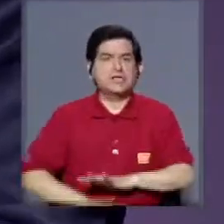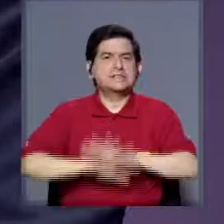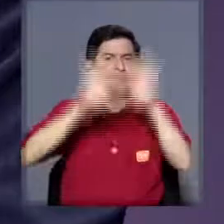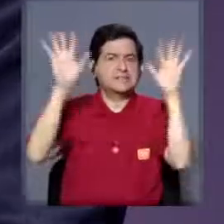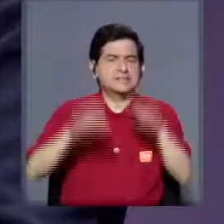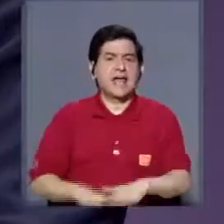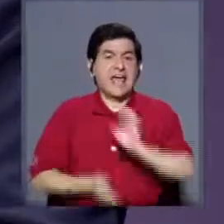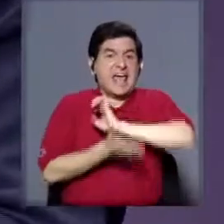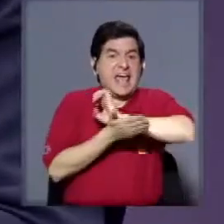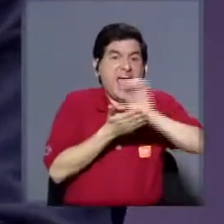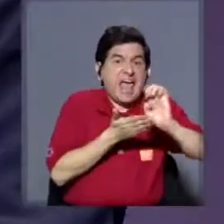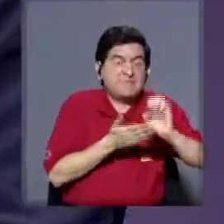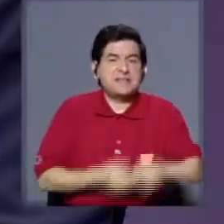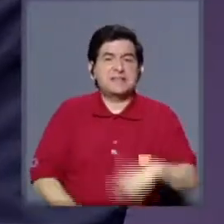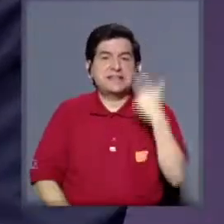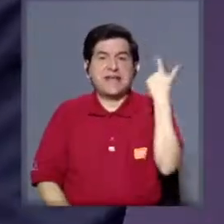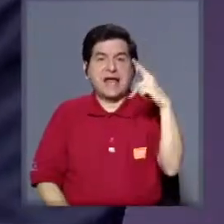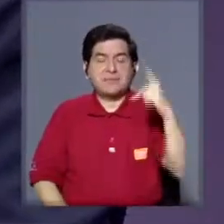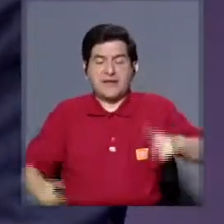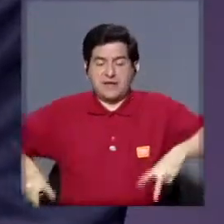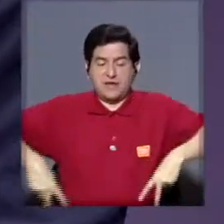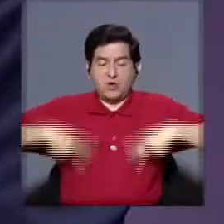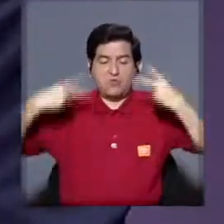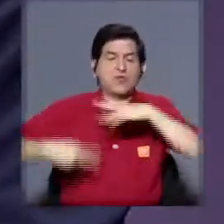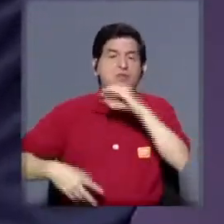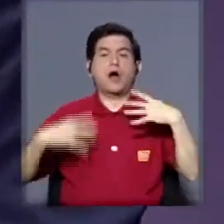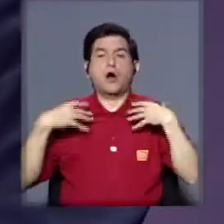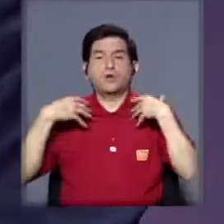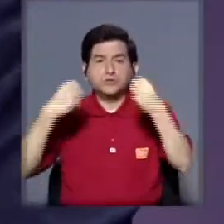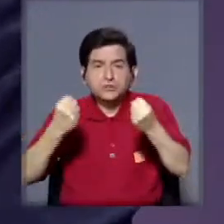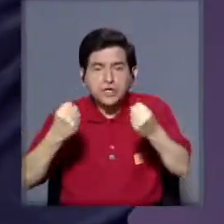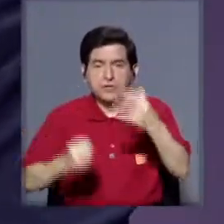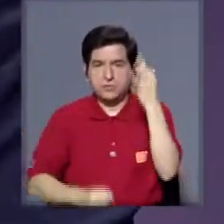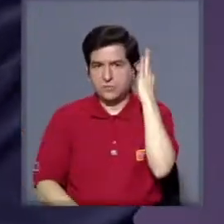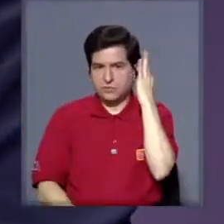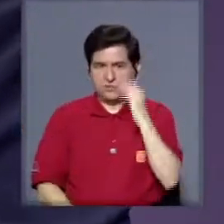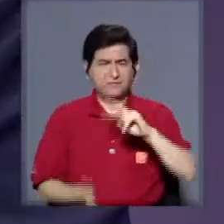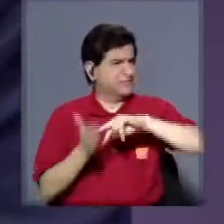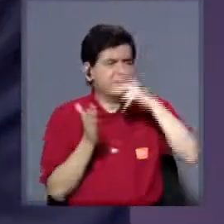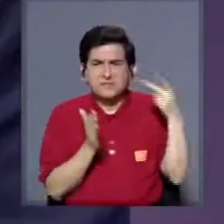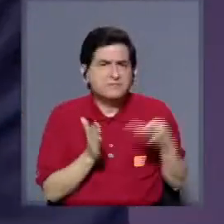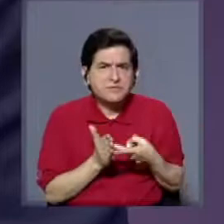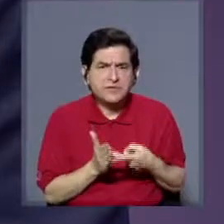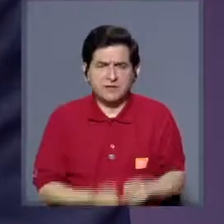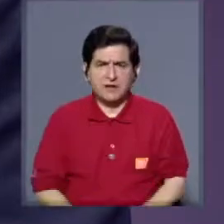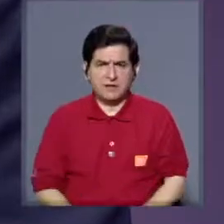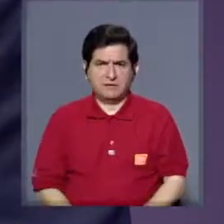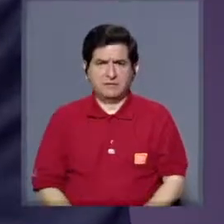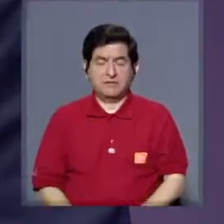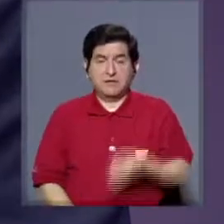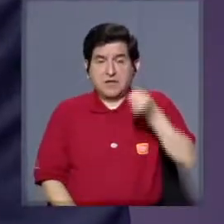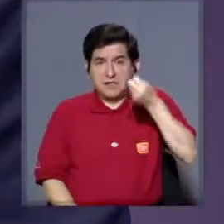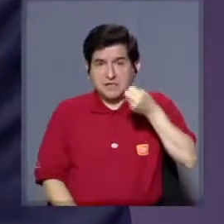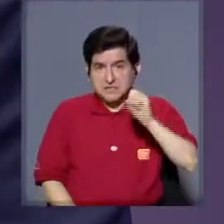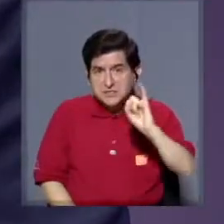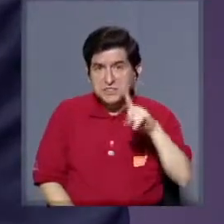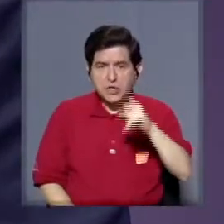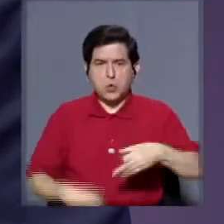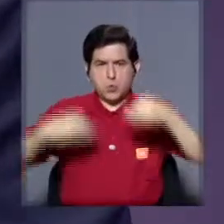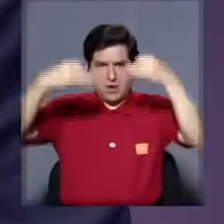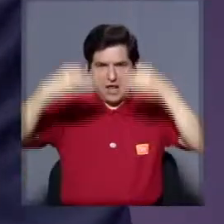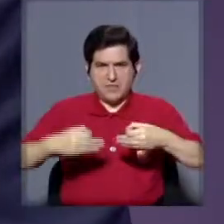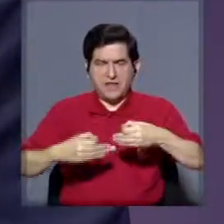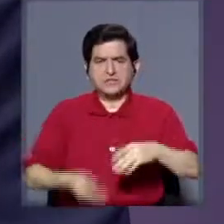evitar un peligro para la vida o la salud de la mujer es decir que si hay un dictamen